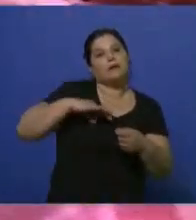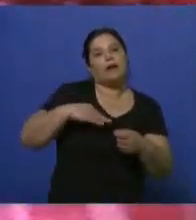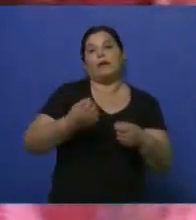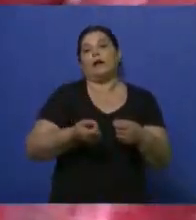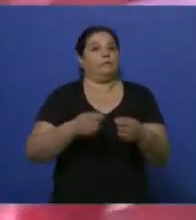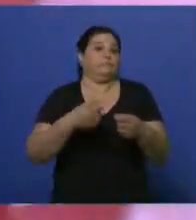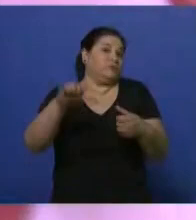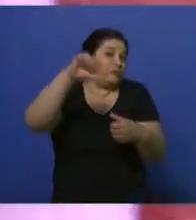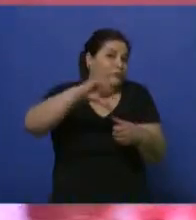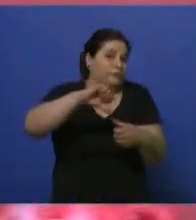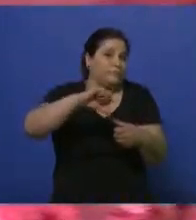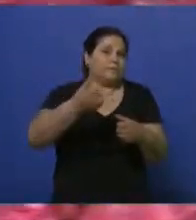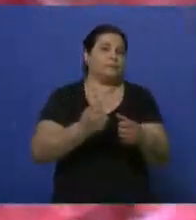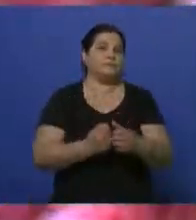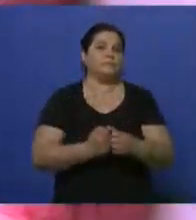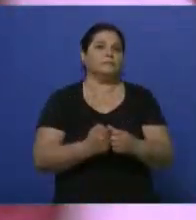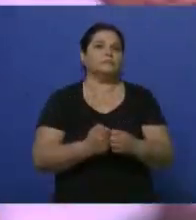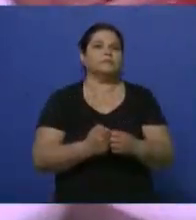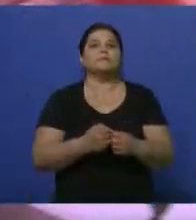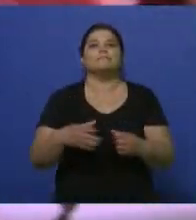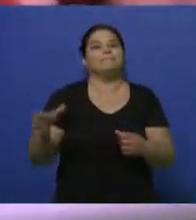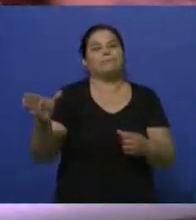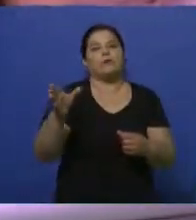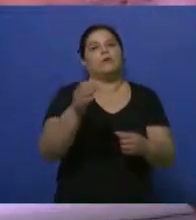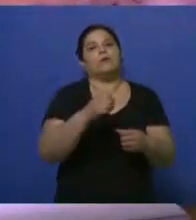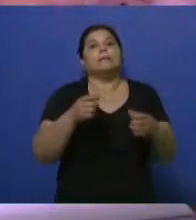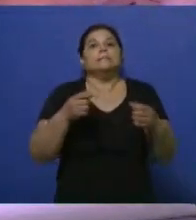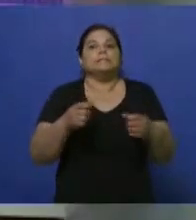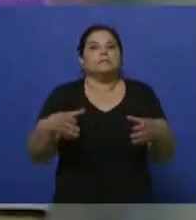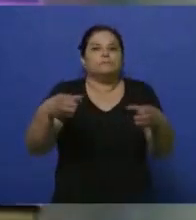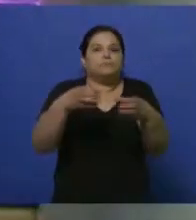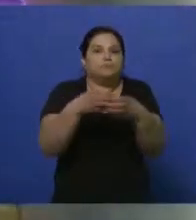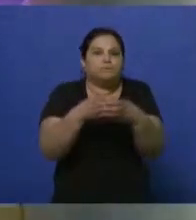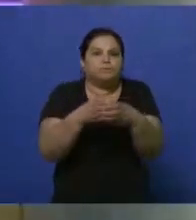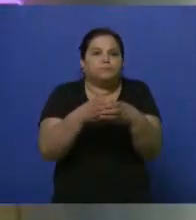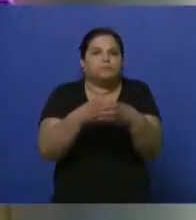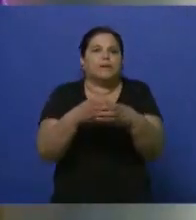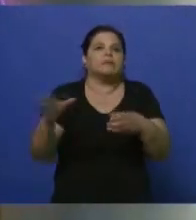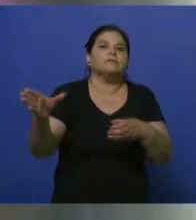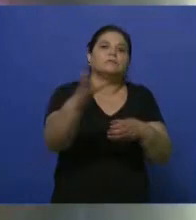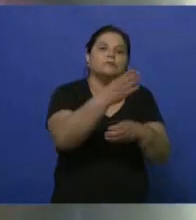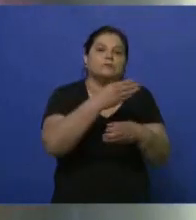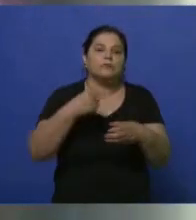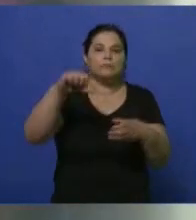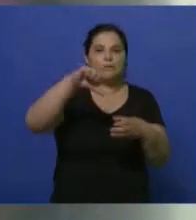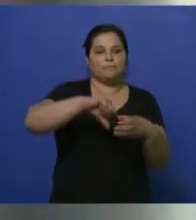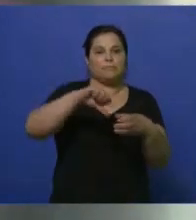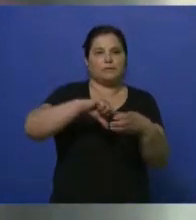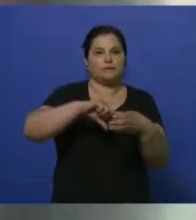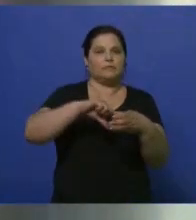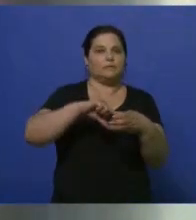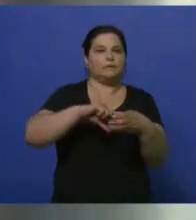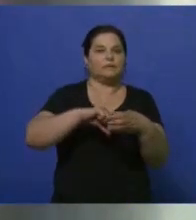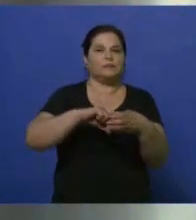Uh-huh. El tema es cuando todos en un proceso de ajuste, o casi todos, porque no sí. Es para todos, o casi todos van perdiendo margen de rentabilidad, algunos